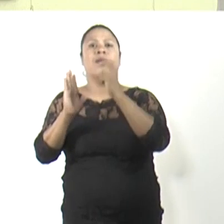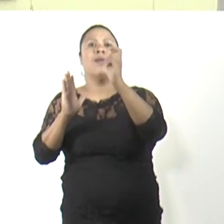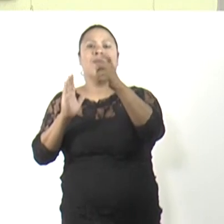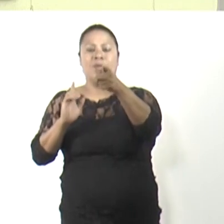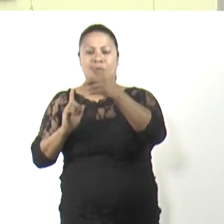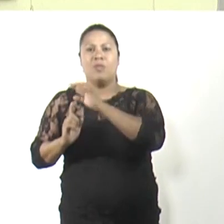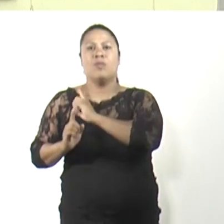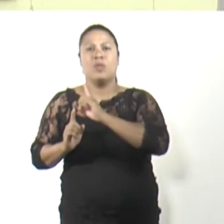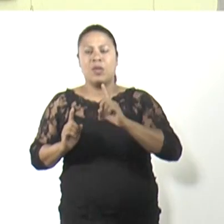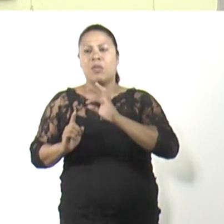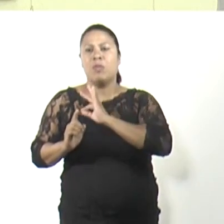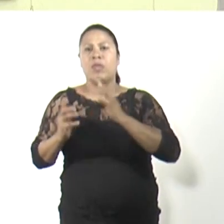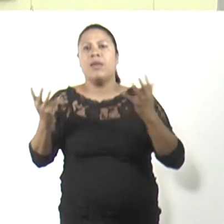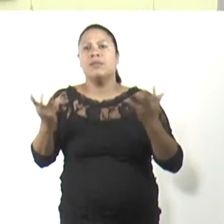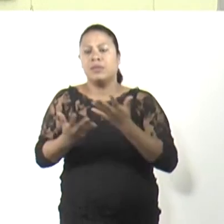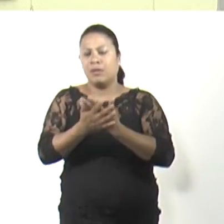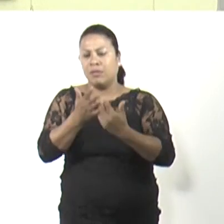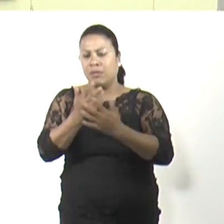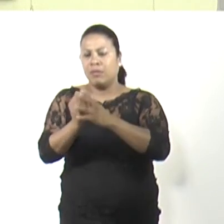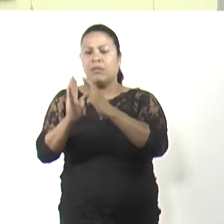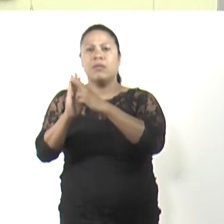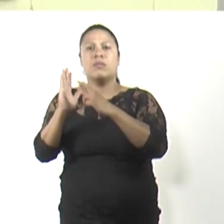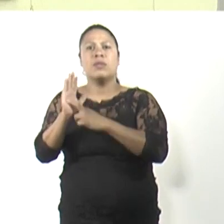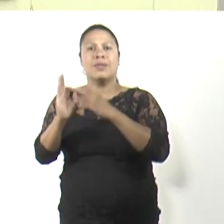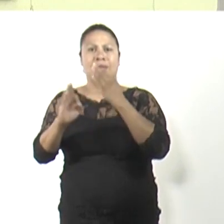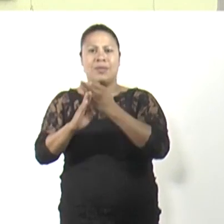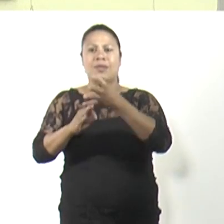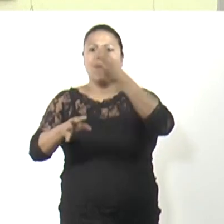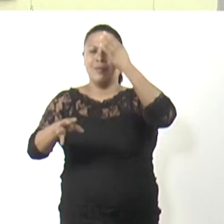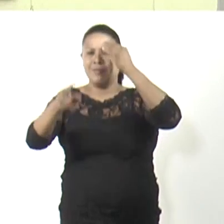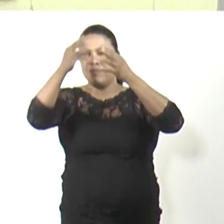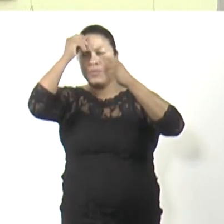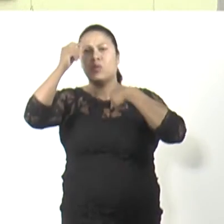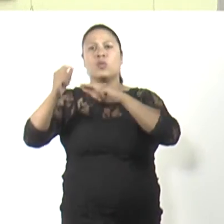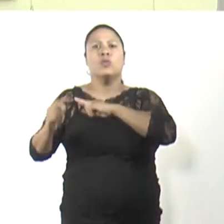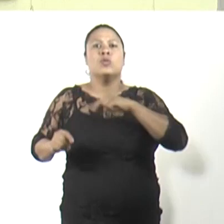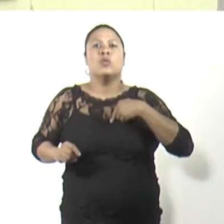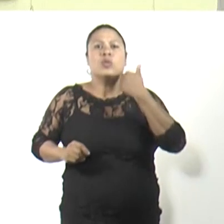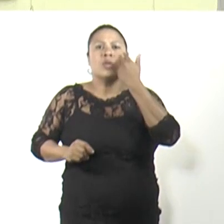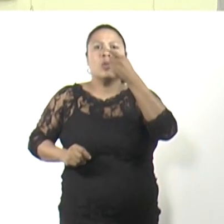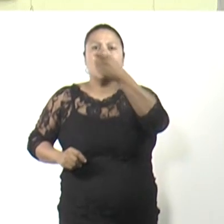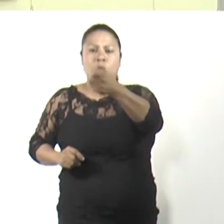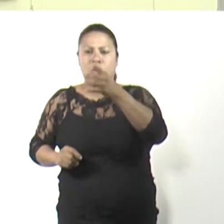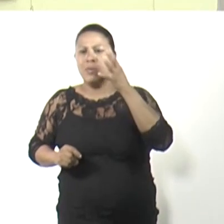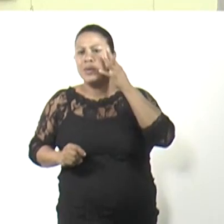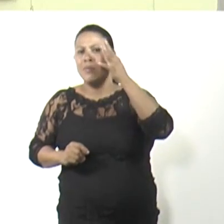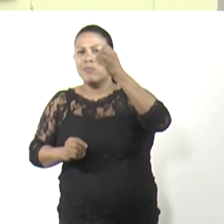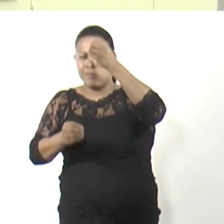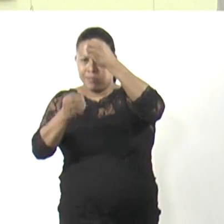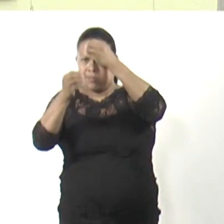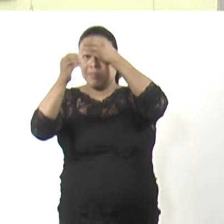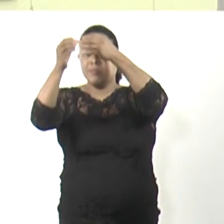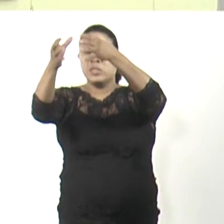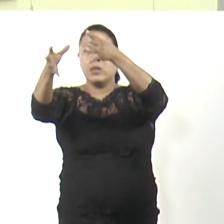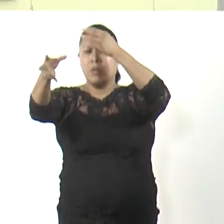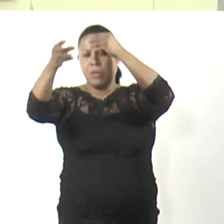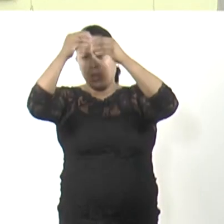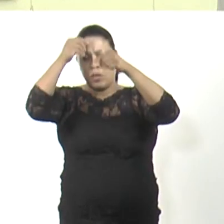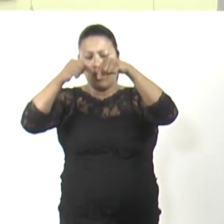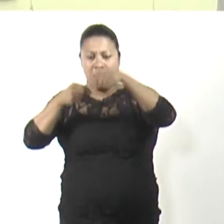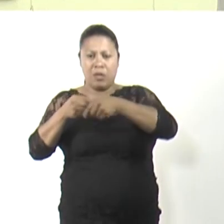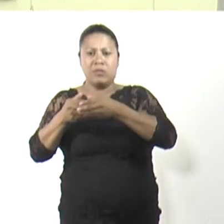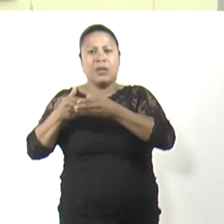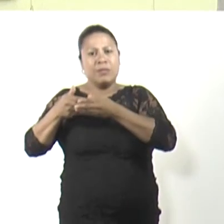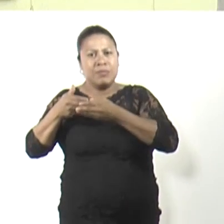adquirir ese aprendizaje que por este medio nosotros deseamos que lo adquieras a lo largo de este